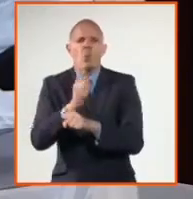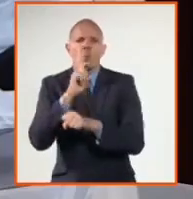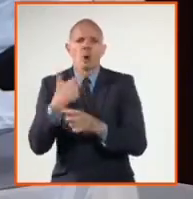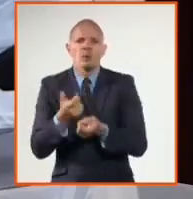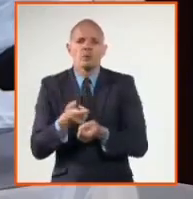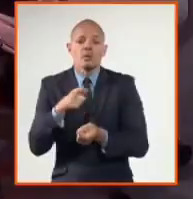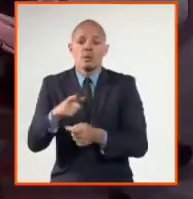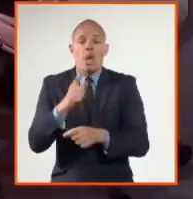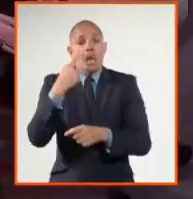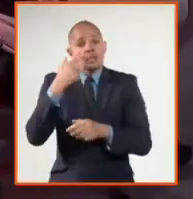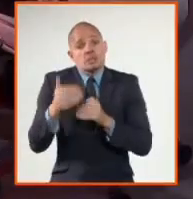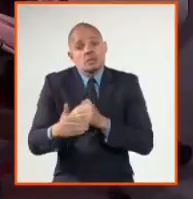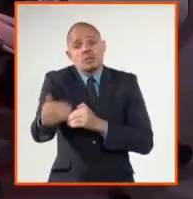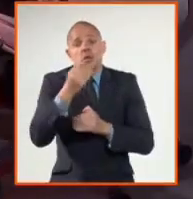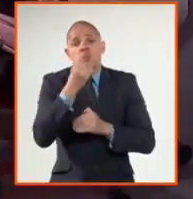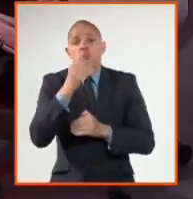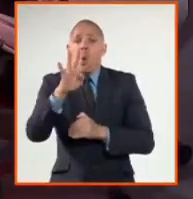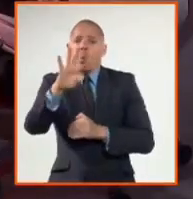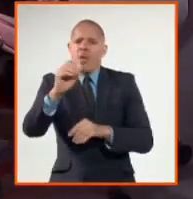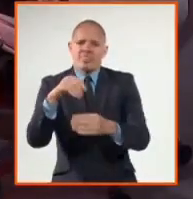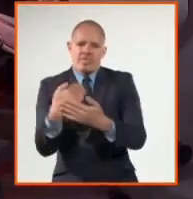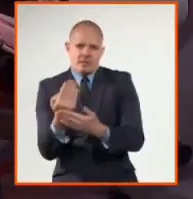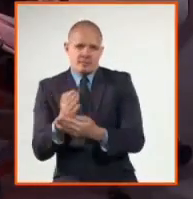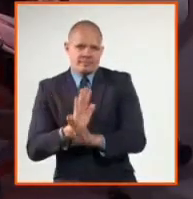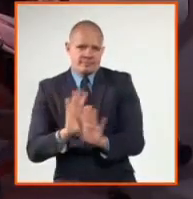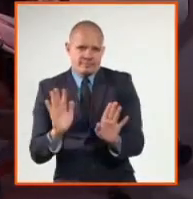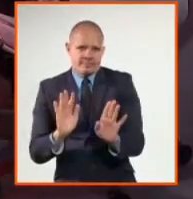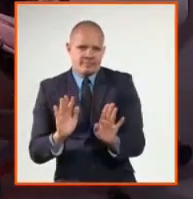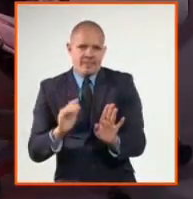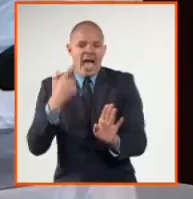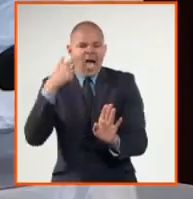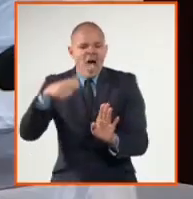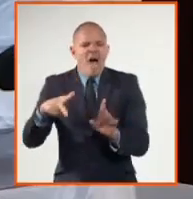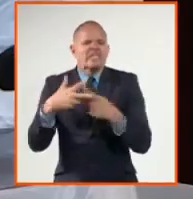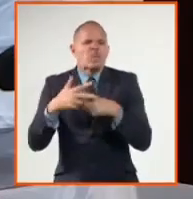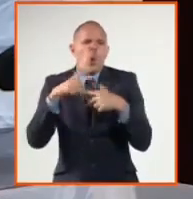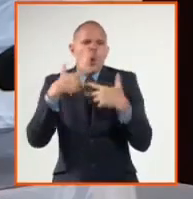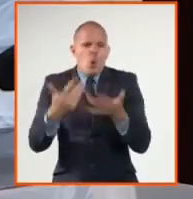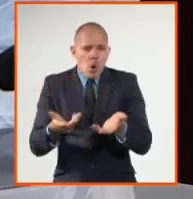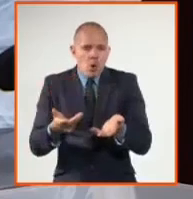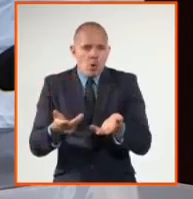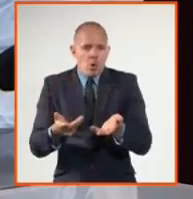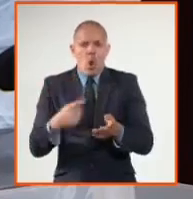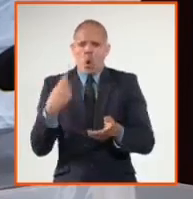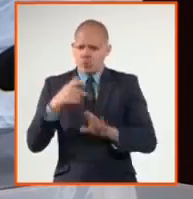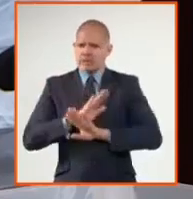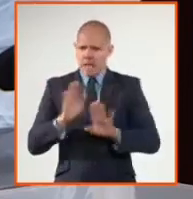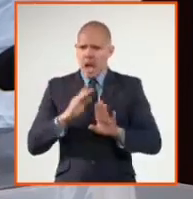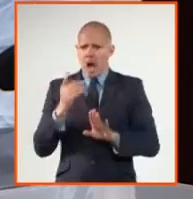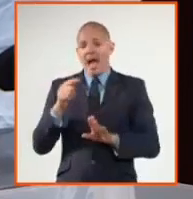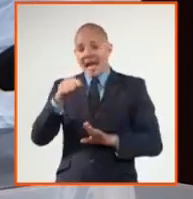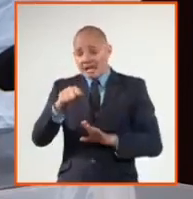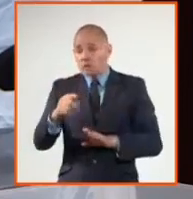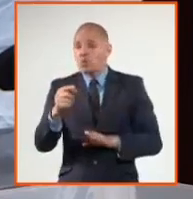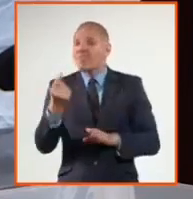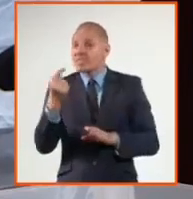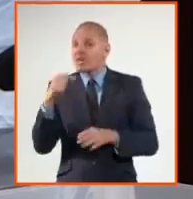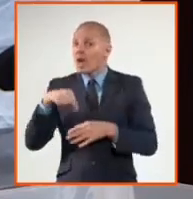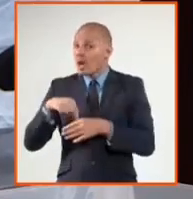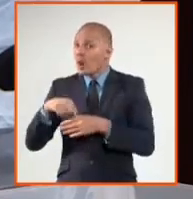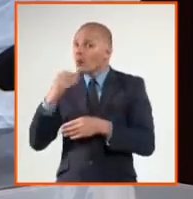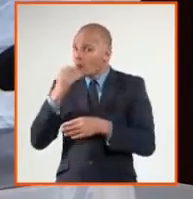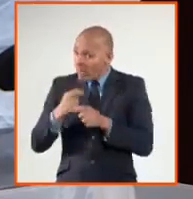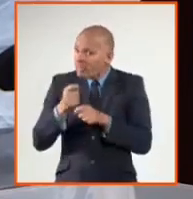bloque pudiera estarse asimilando después que se determine la solución definitiva tenemos un nivel de recursos que pudiéramos dedicar a esto y